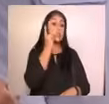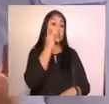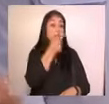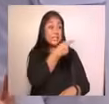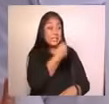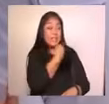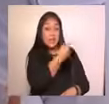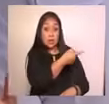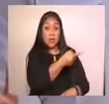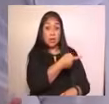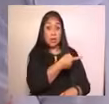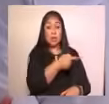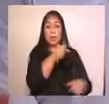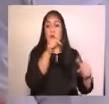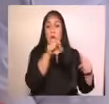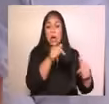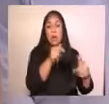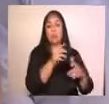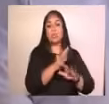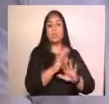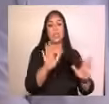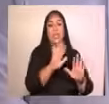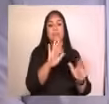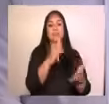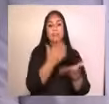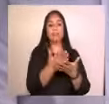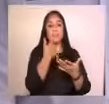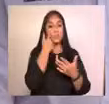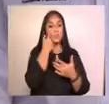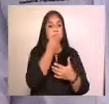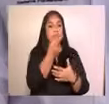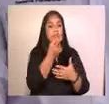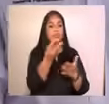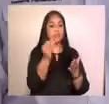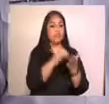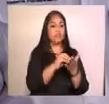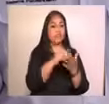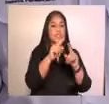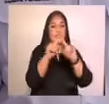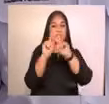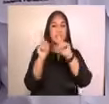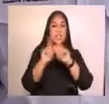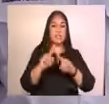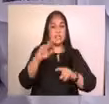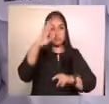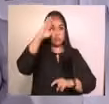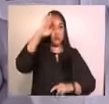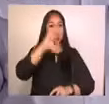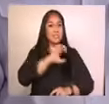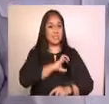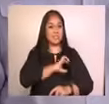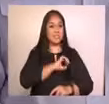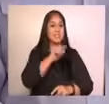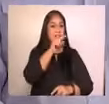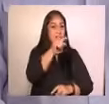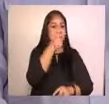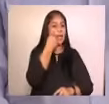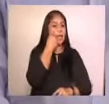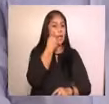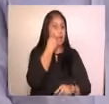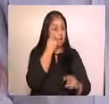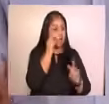sistema penitenciario que ya se han consignado varios guardias penitenciarios a los que se han